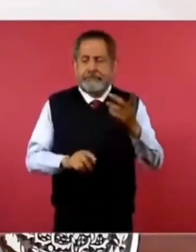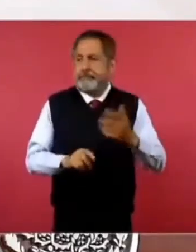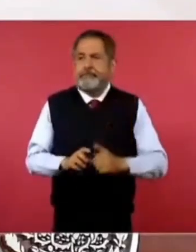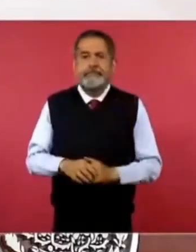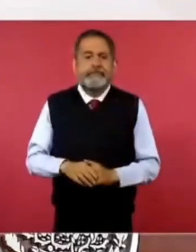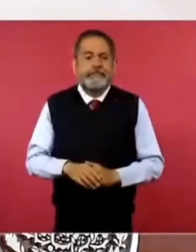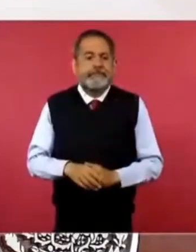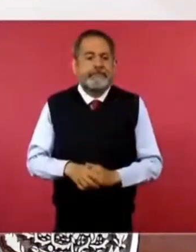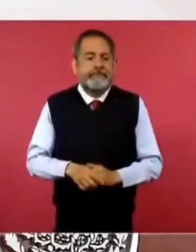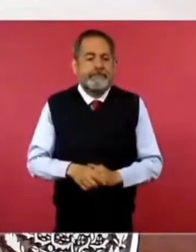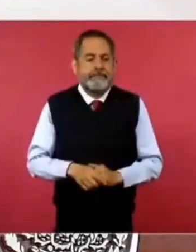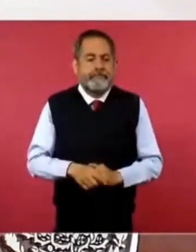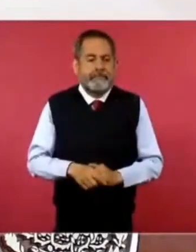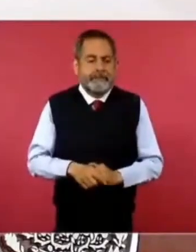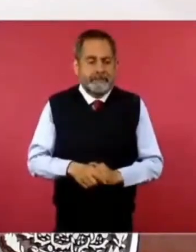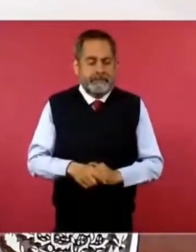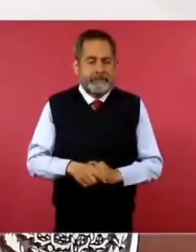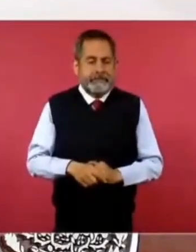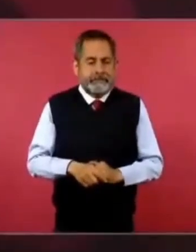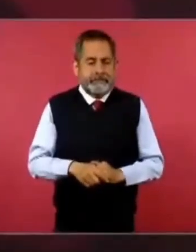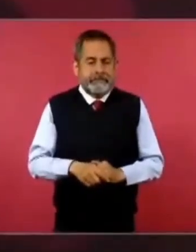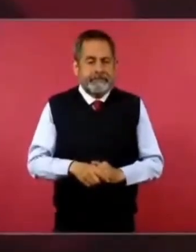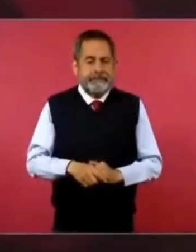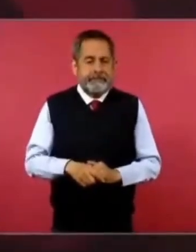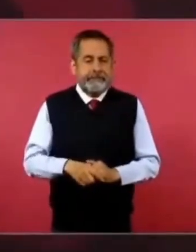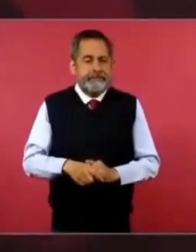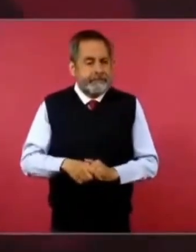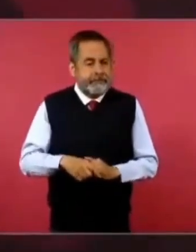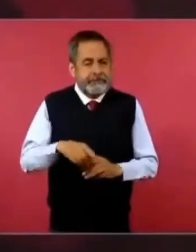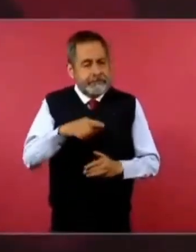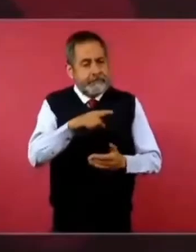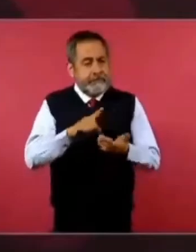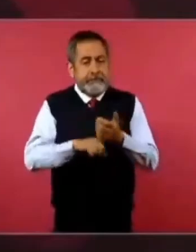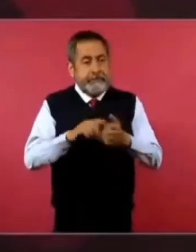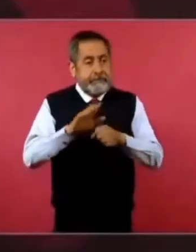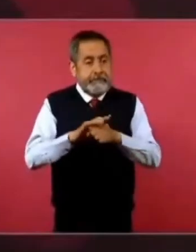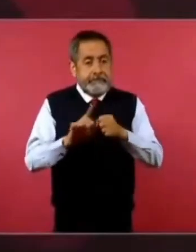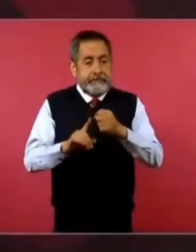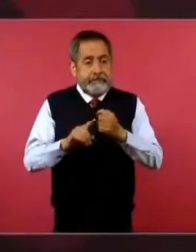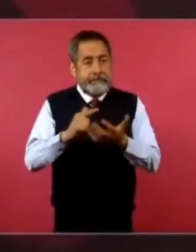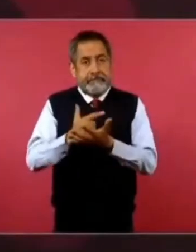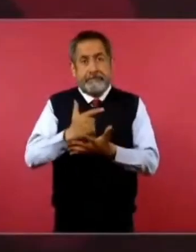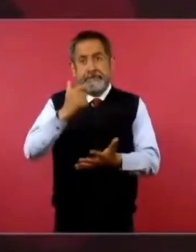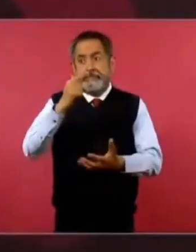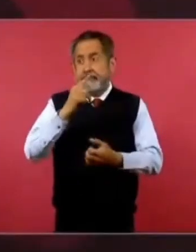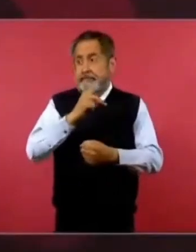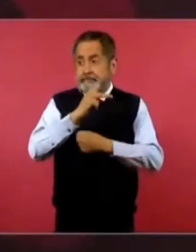porque se agrava la situación en un país,